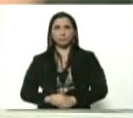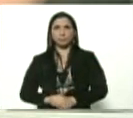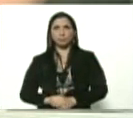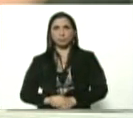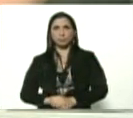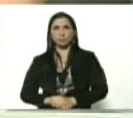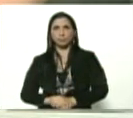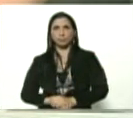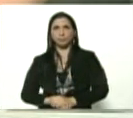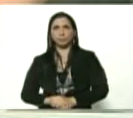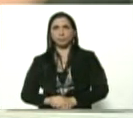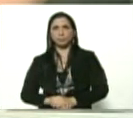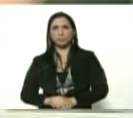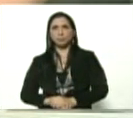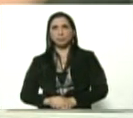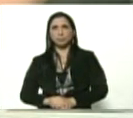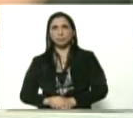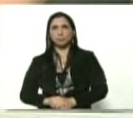Y